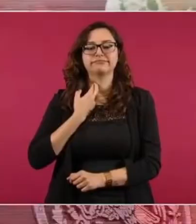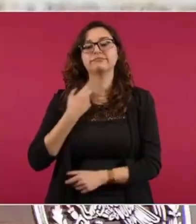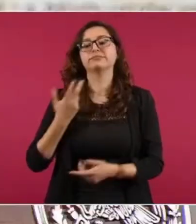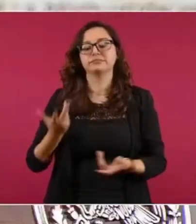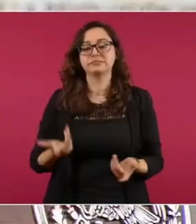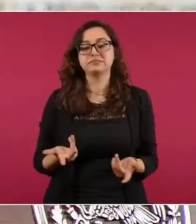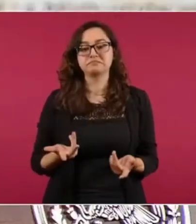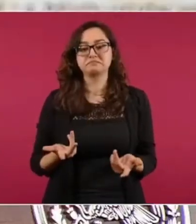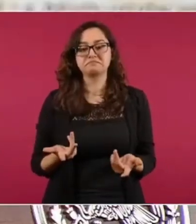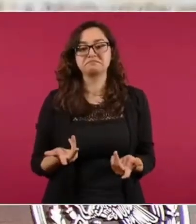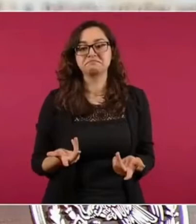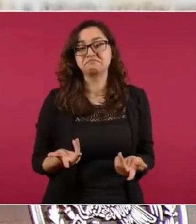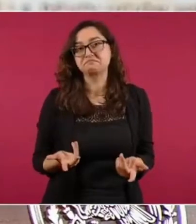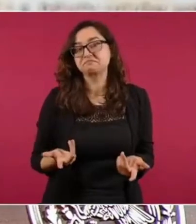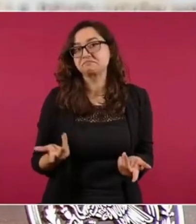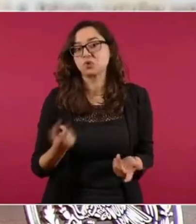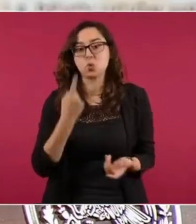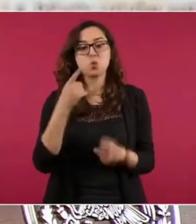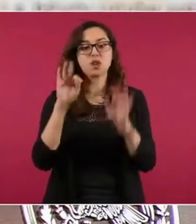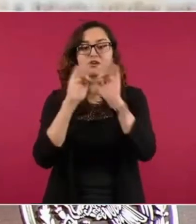Es una especie de